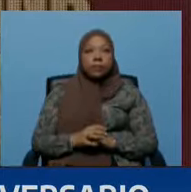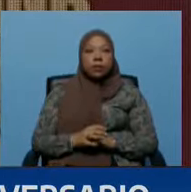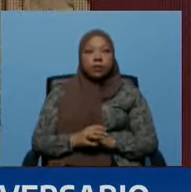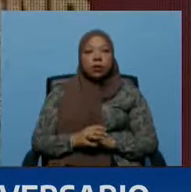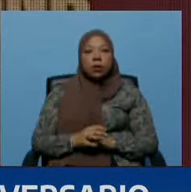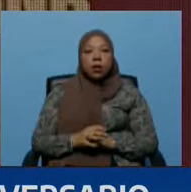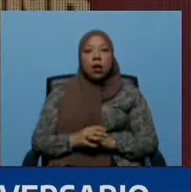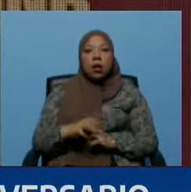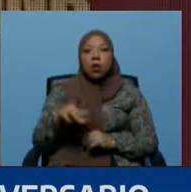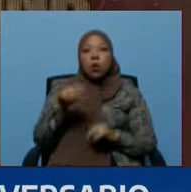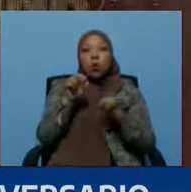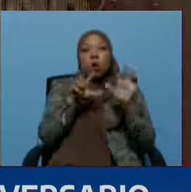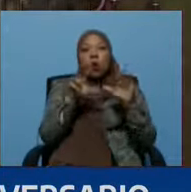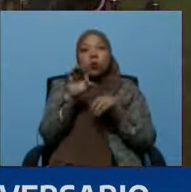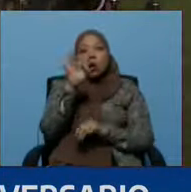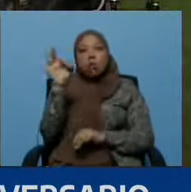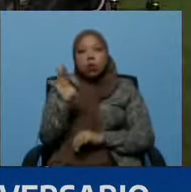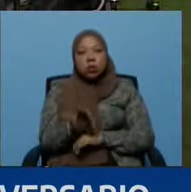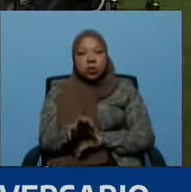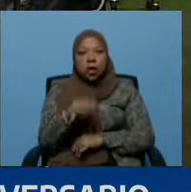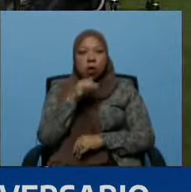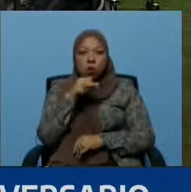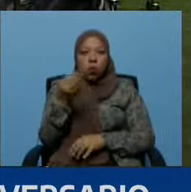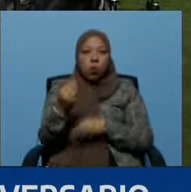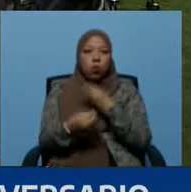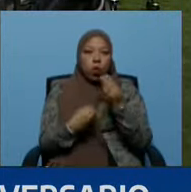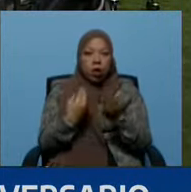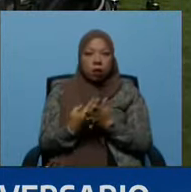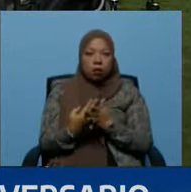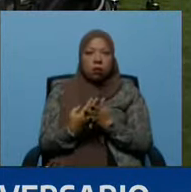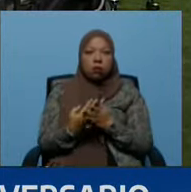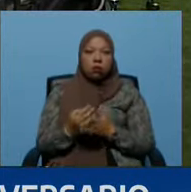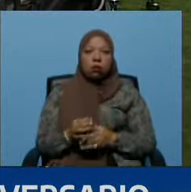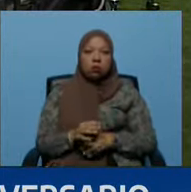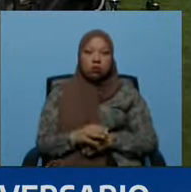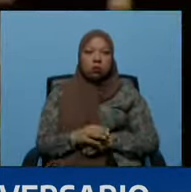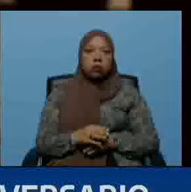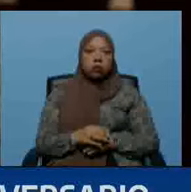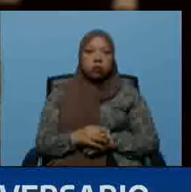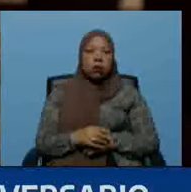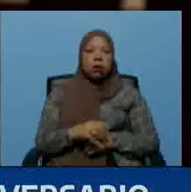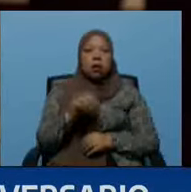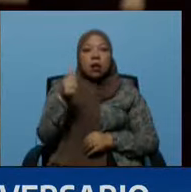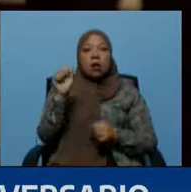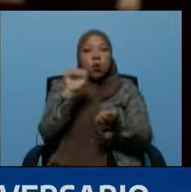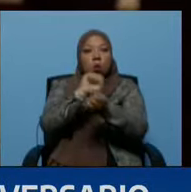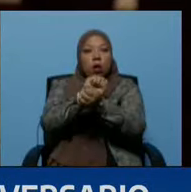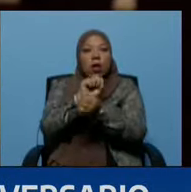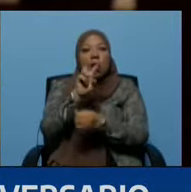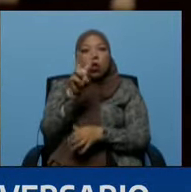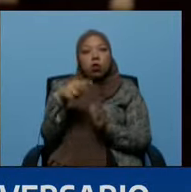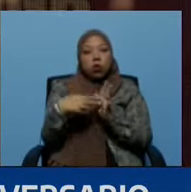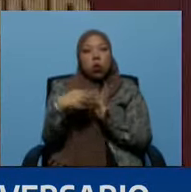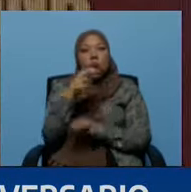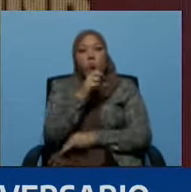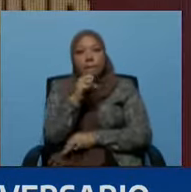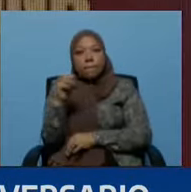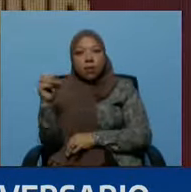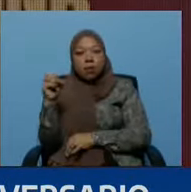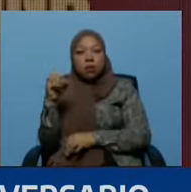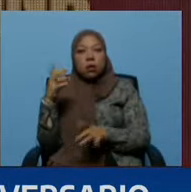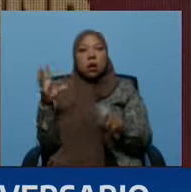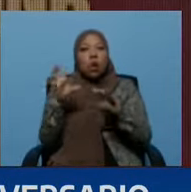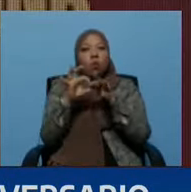Porcentaje altísimo, casi 80%, Diosdado Ceballos, de los capturados, más de 2.000 capturados, que ahora la